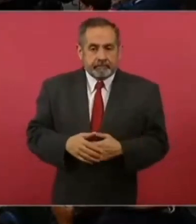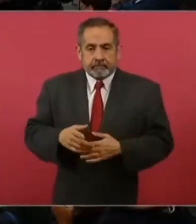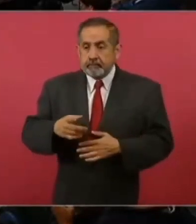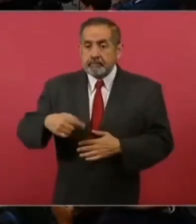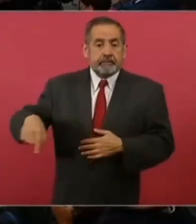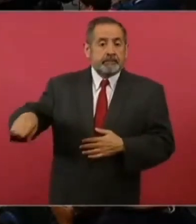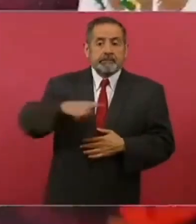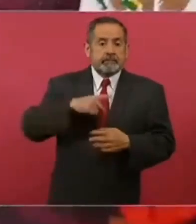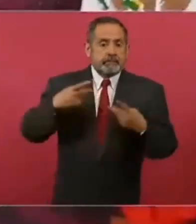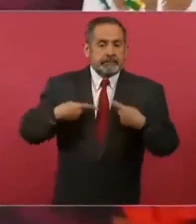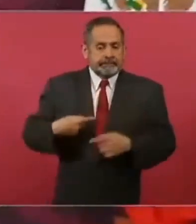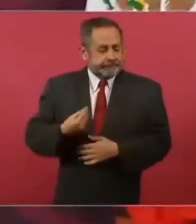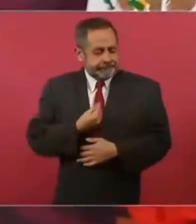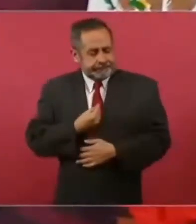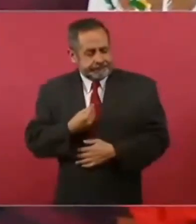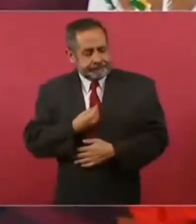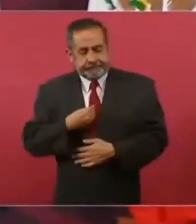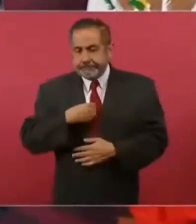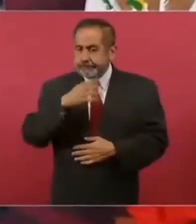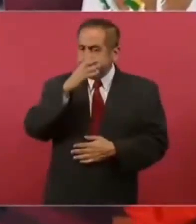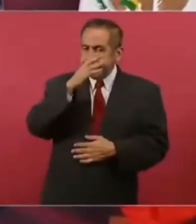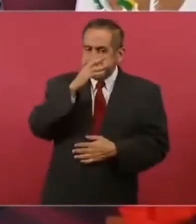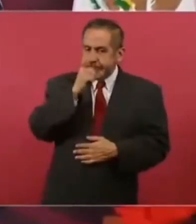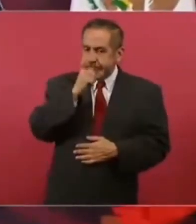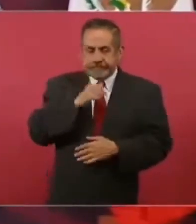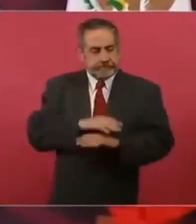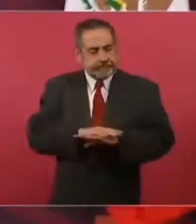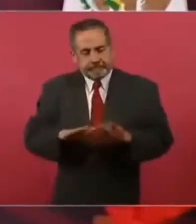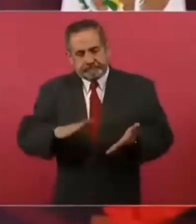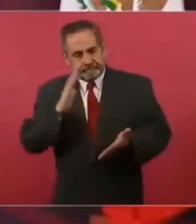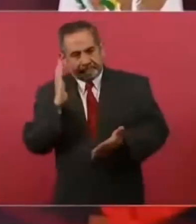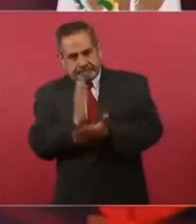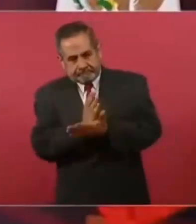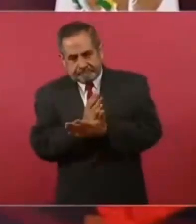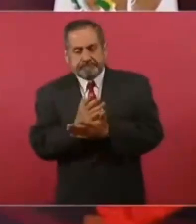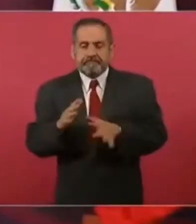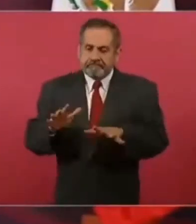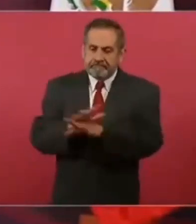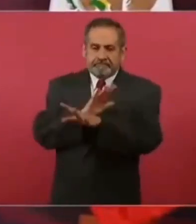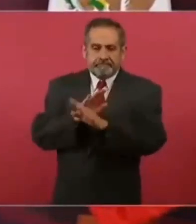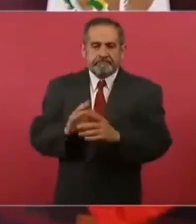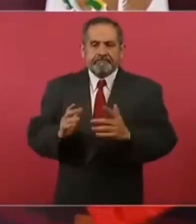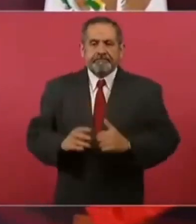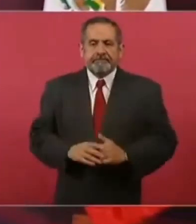aguantaba más. Entonces,